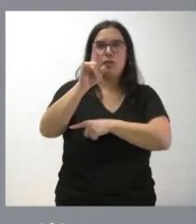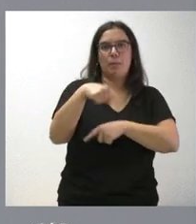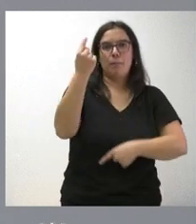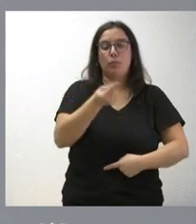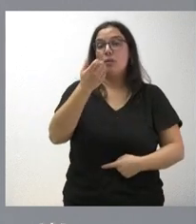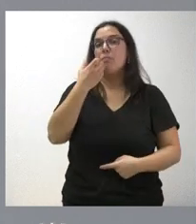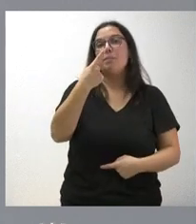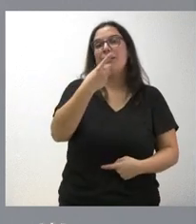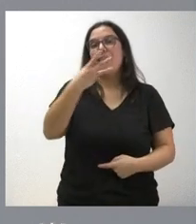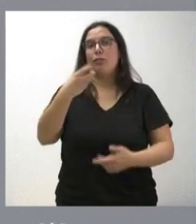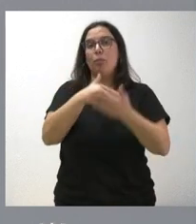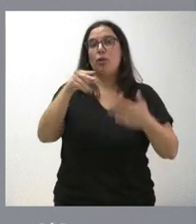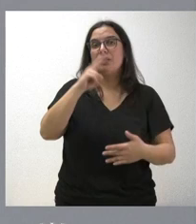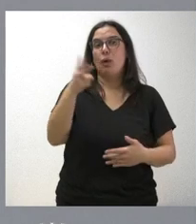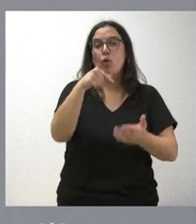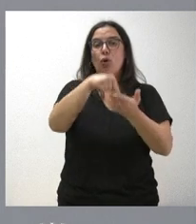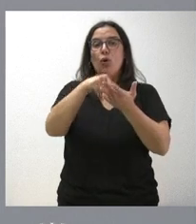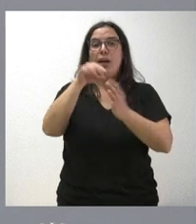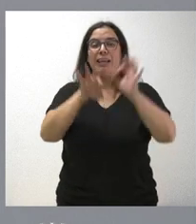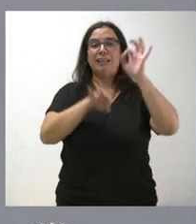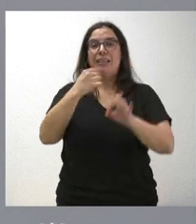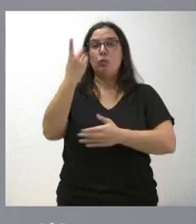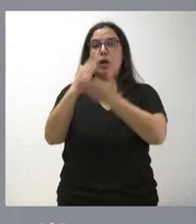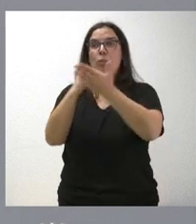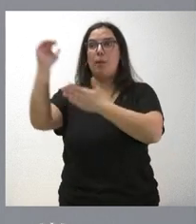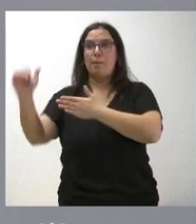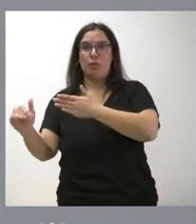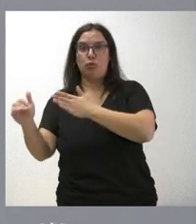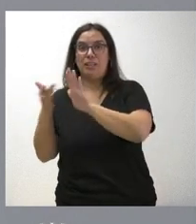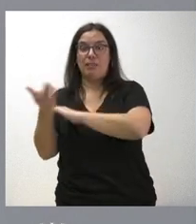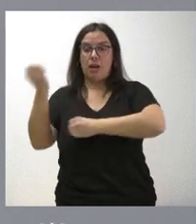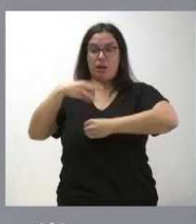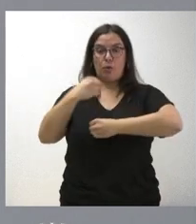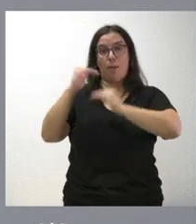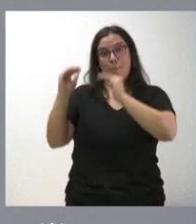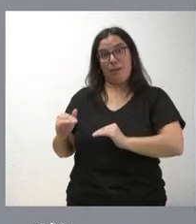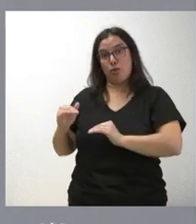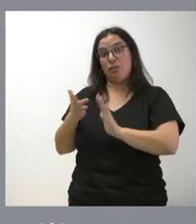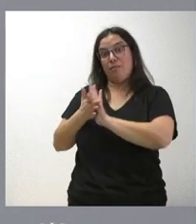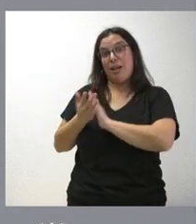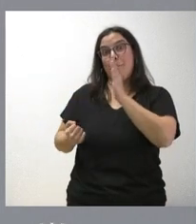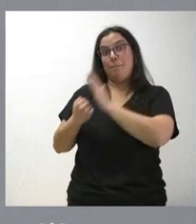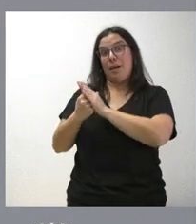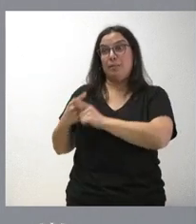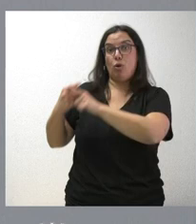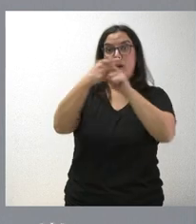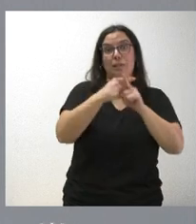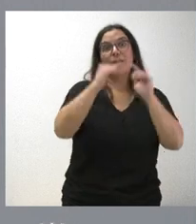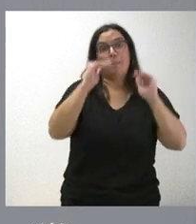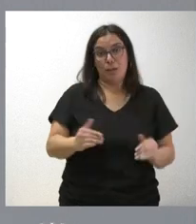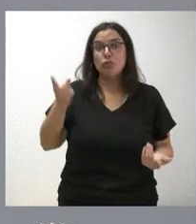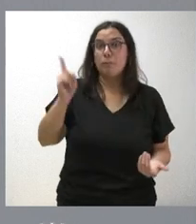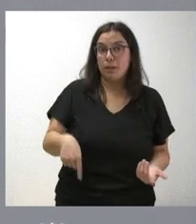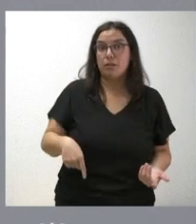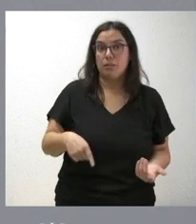millones de euros de menos intereses de una comunidad Autónoma eso es mucho dinero eso modificaría sustancialmente el presupuesto de Castilla de León por tanto